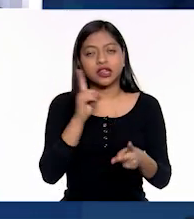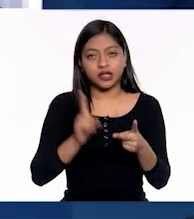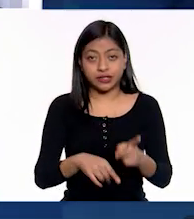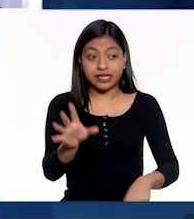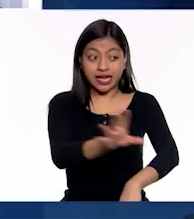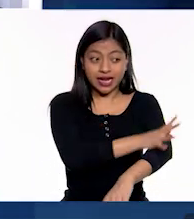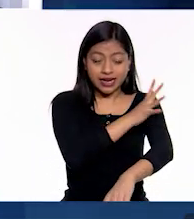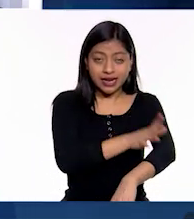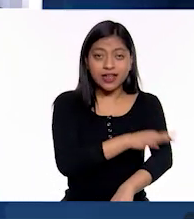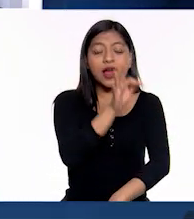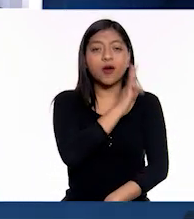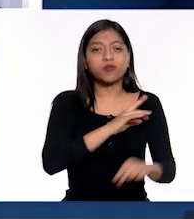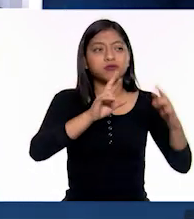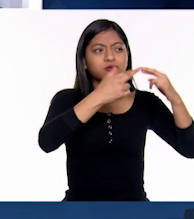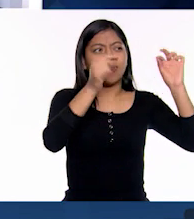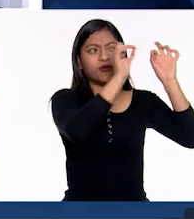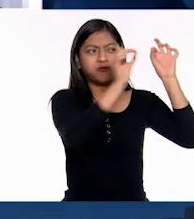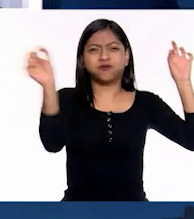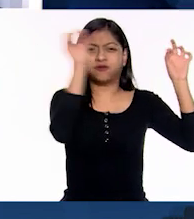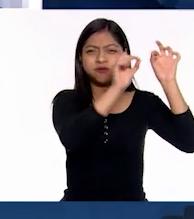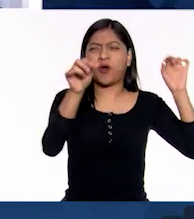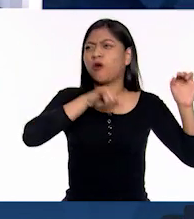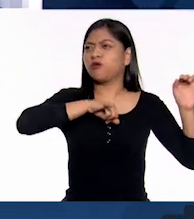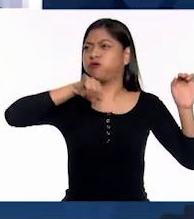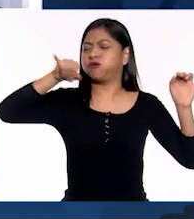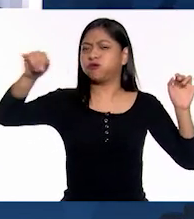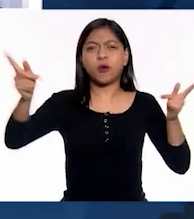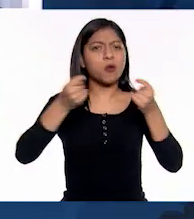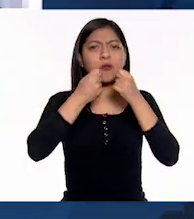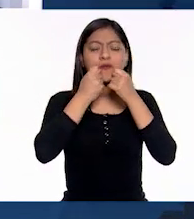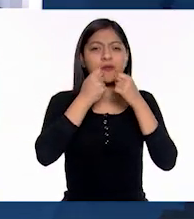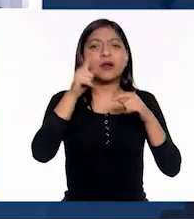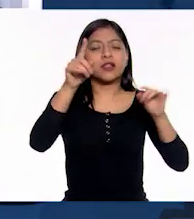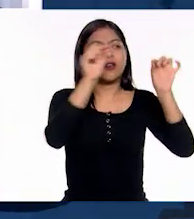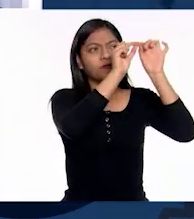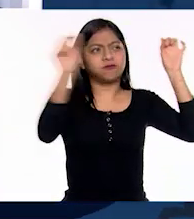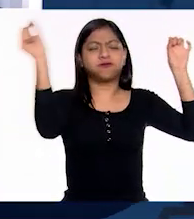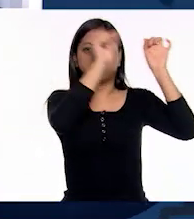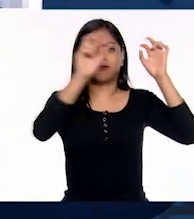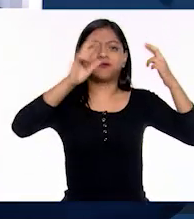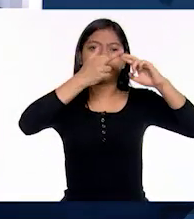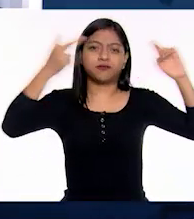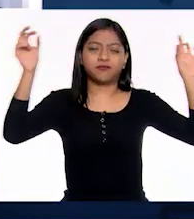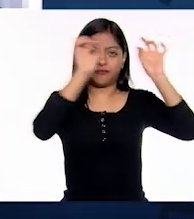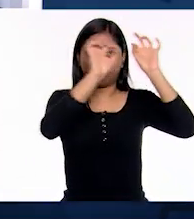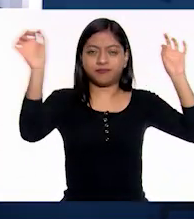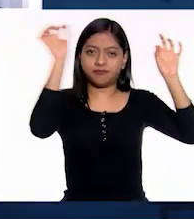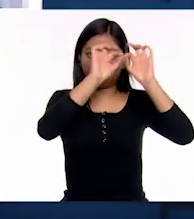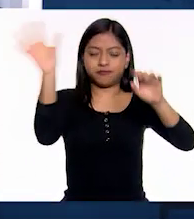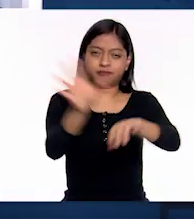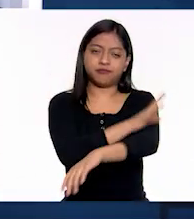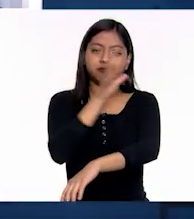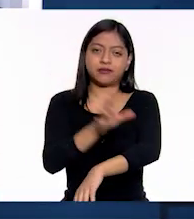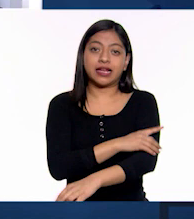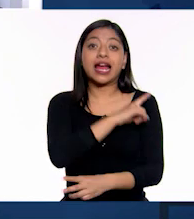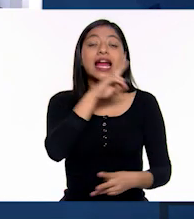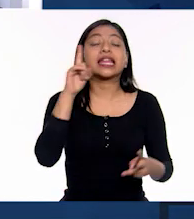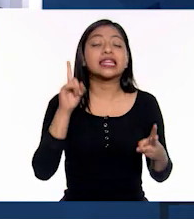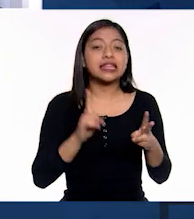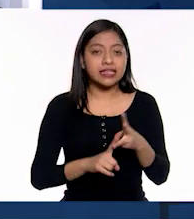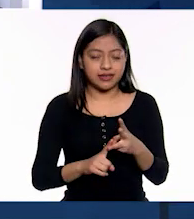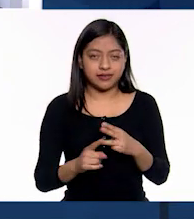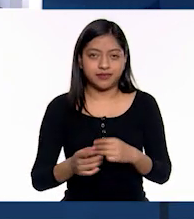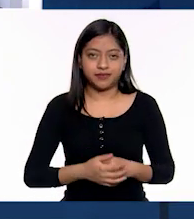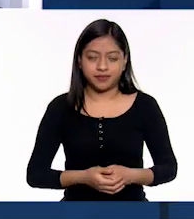Se puede transportar a grandes distancias mediante redes de transporte y distribución eléctricas. Y 3. Se